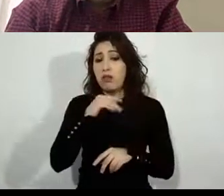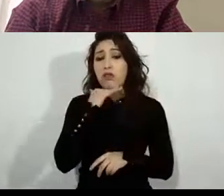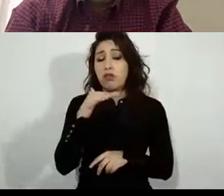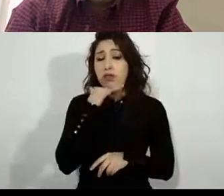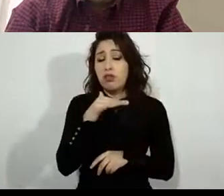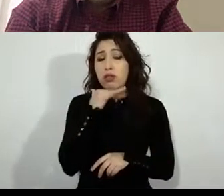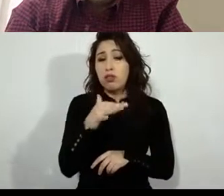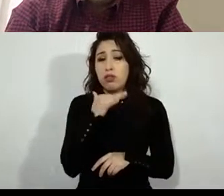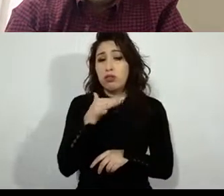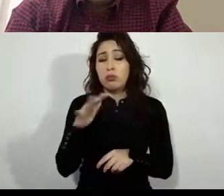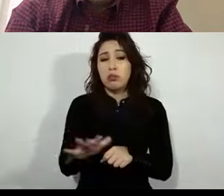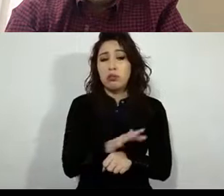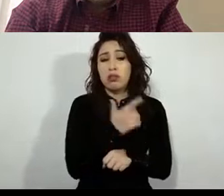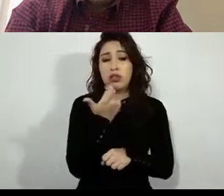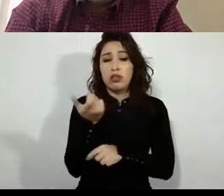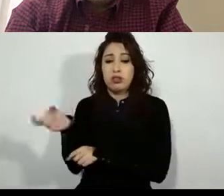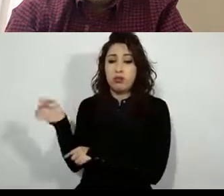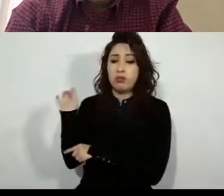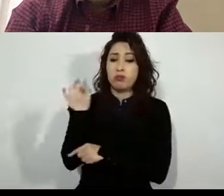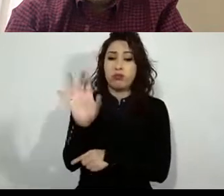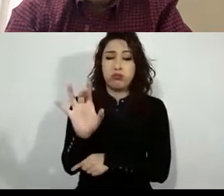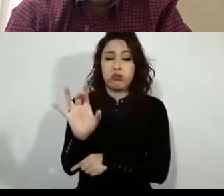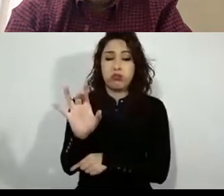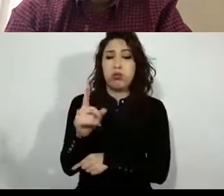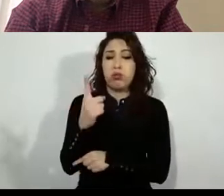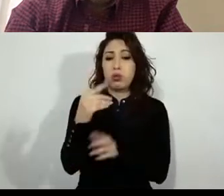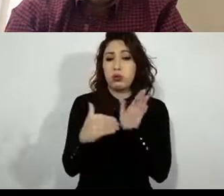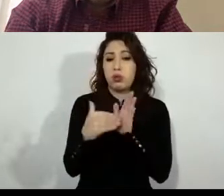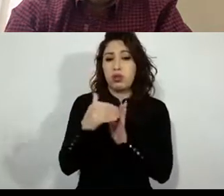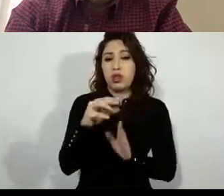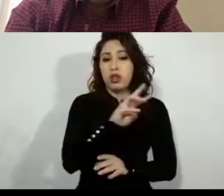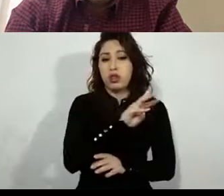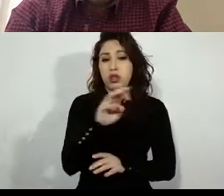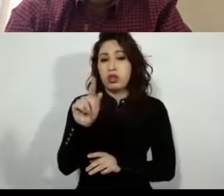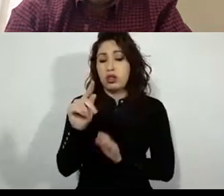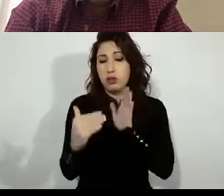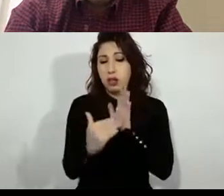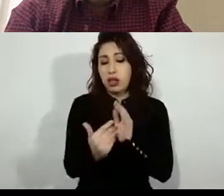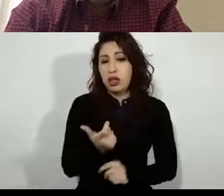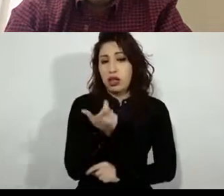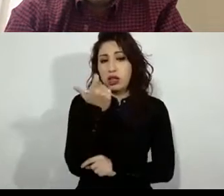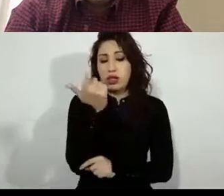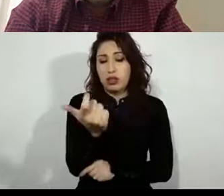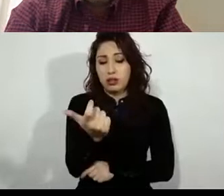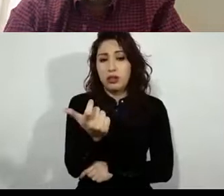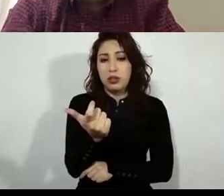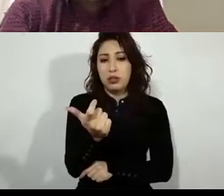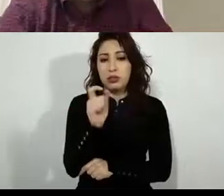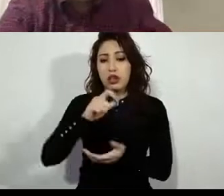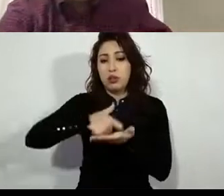de una transferencia bancaria por un monto de 1.370.000 pesos por el pago de la adquisición de